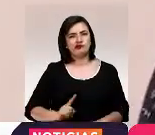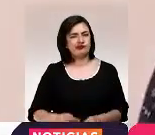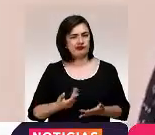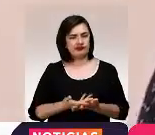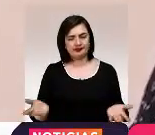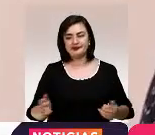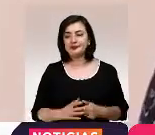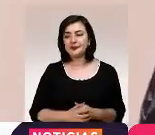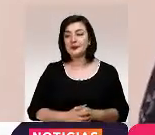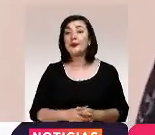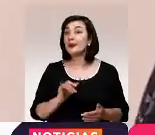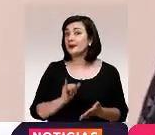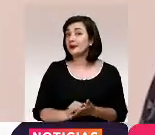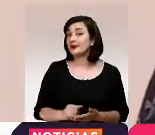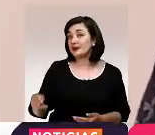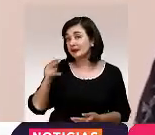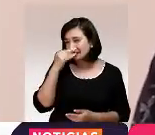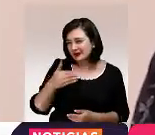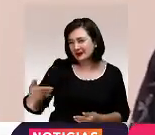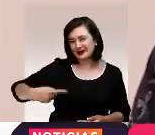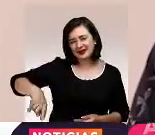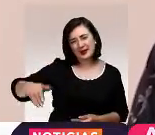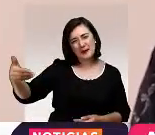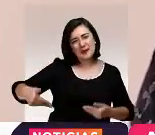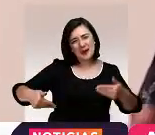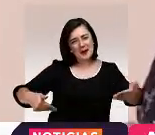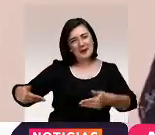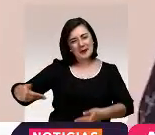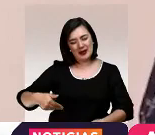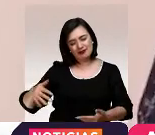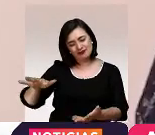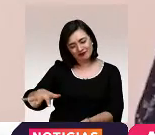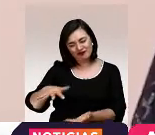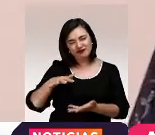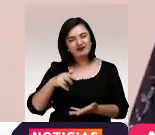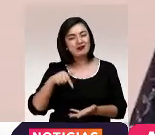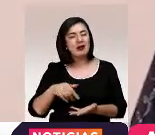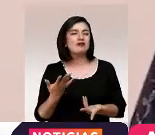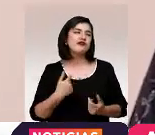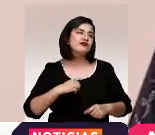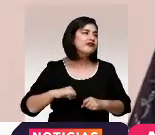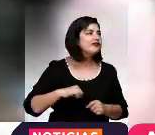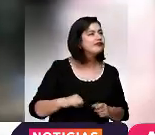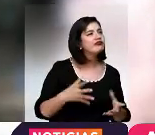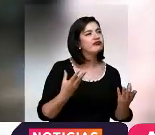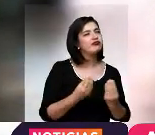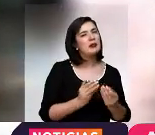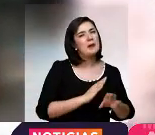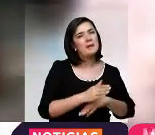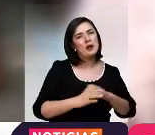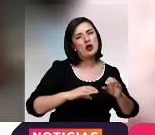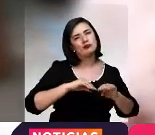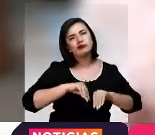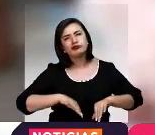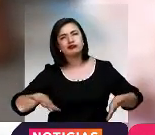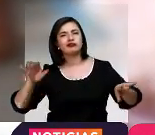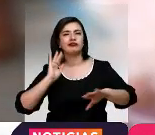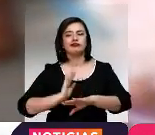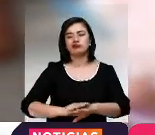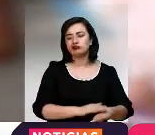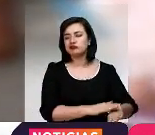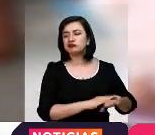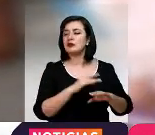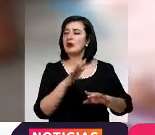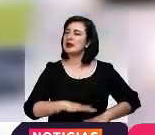Estas propuestas de niñas, niños y adolescentes convocados serán movilizadas a través de medios de comunicación, permitiendo espacios